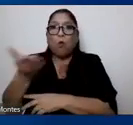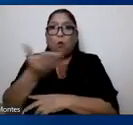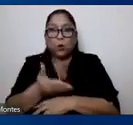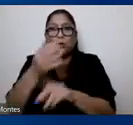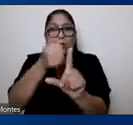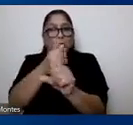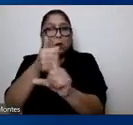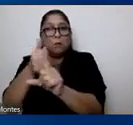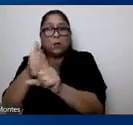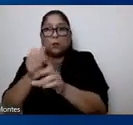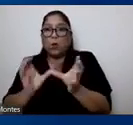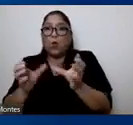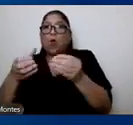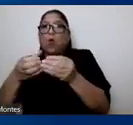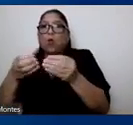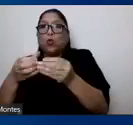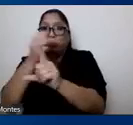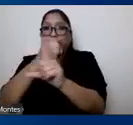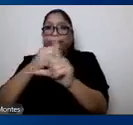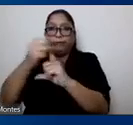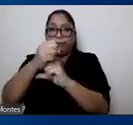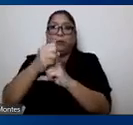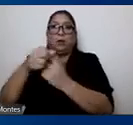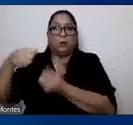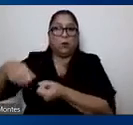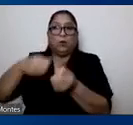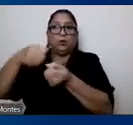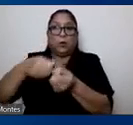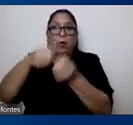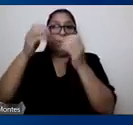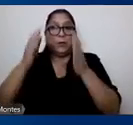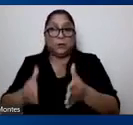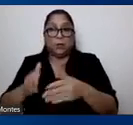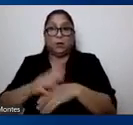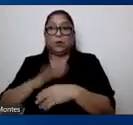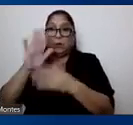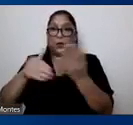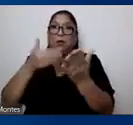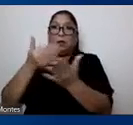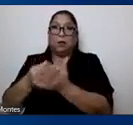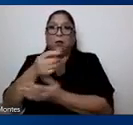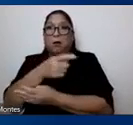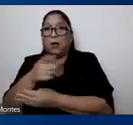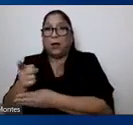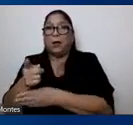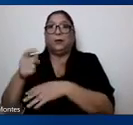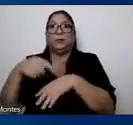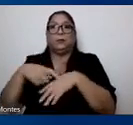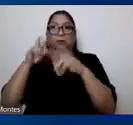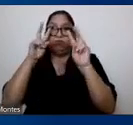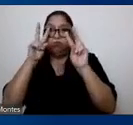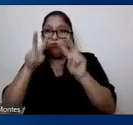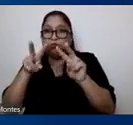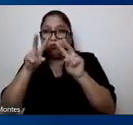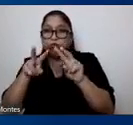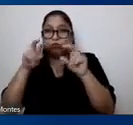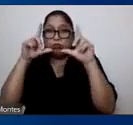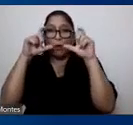mismo sector civil, el sector del campesinado, que llegan a esta etapa, a este tipo de eventos. Esta